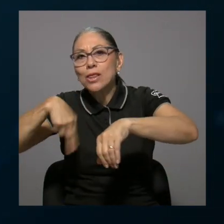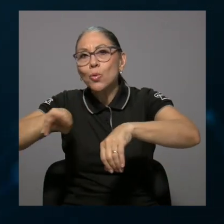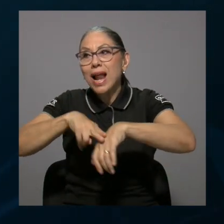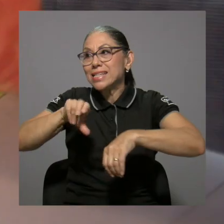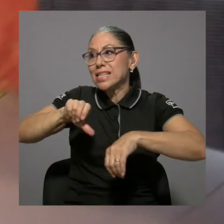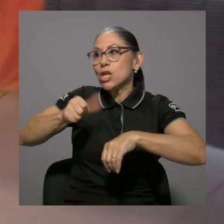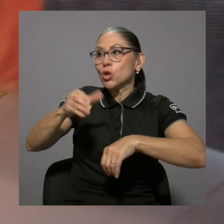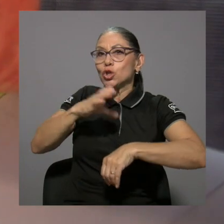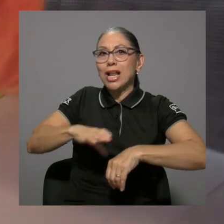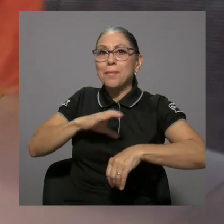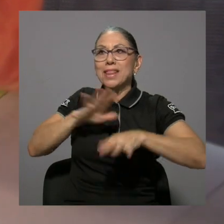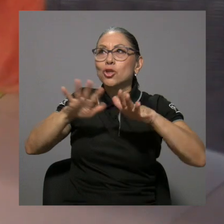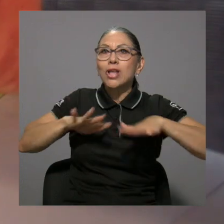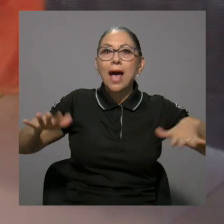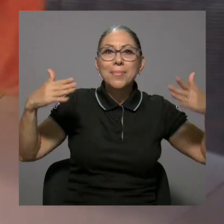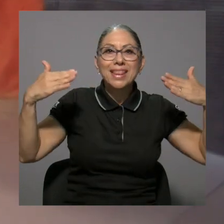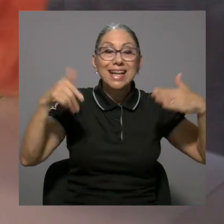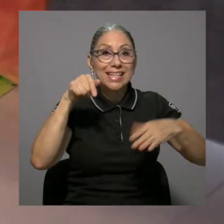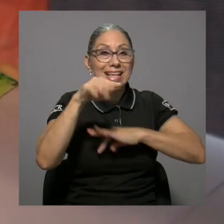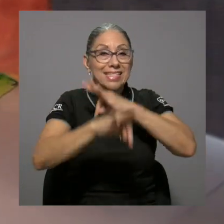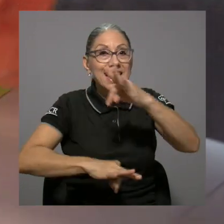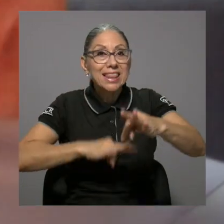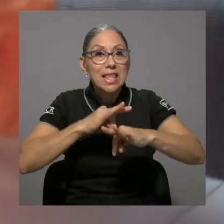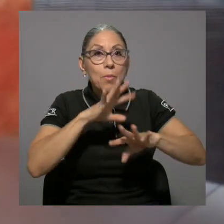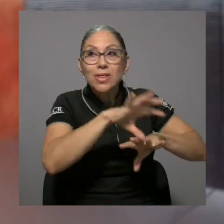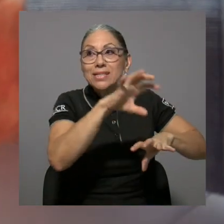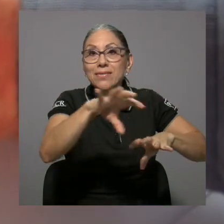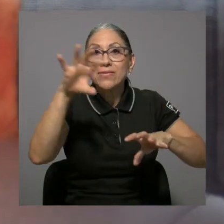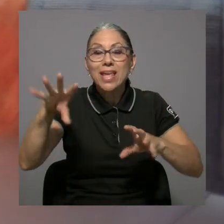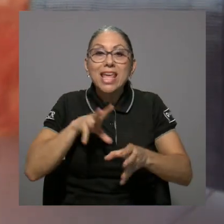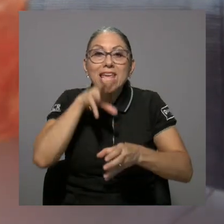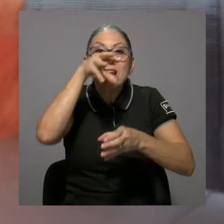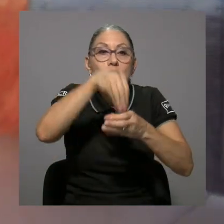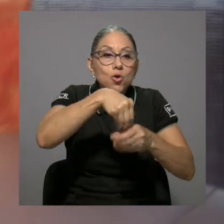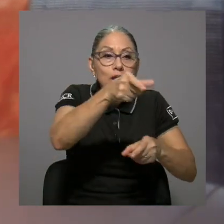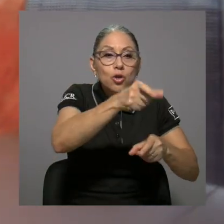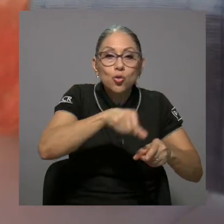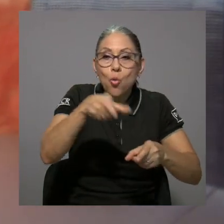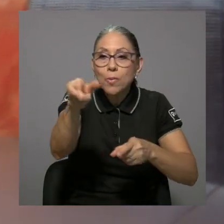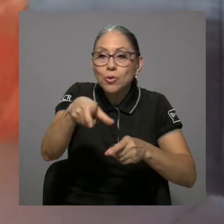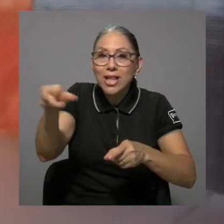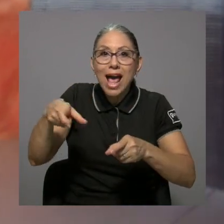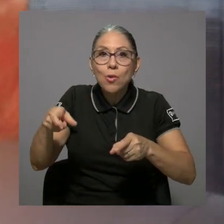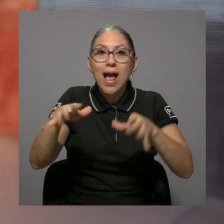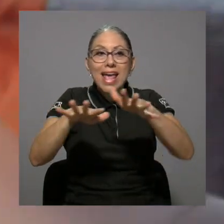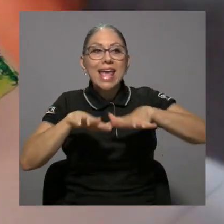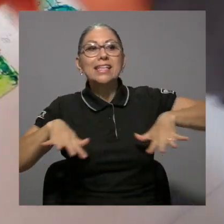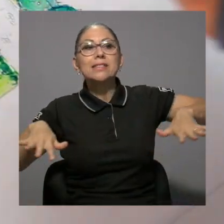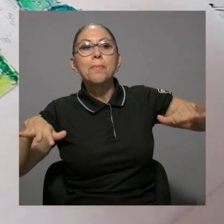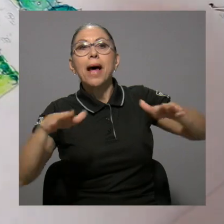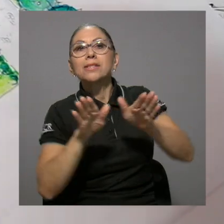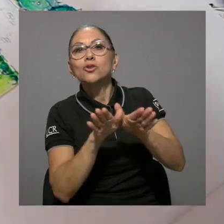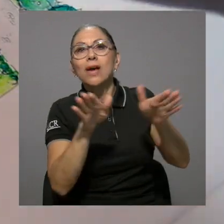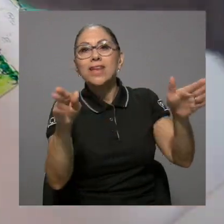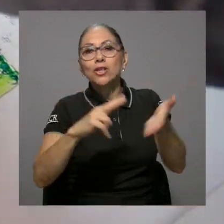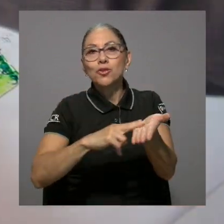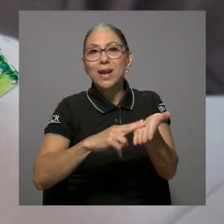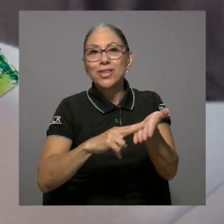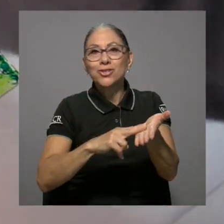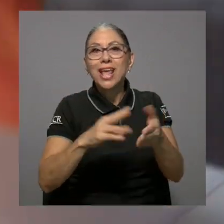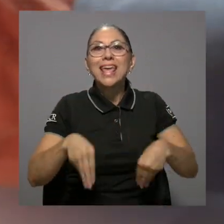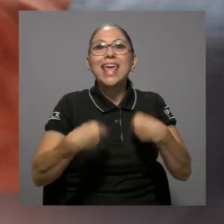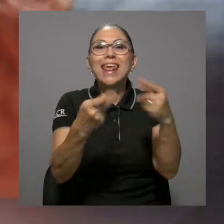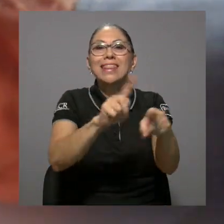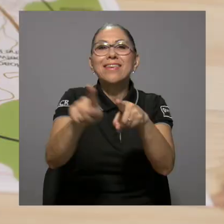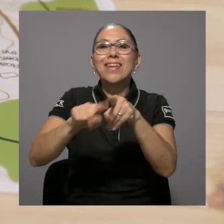ambientales. Este tipo de infraestructura incluye los cuerpos de agua y los espacios abiertos verdes que ofrecen diferentes